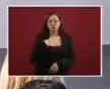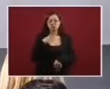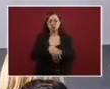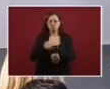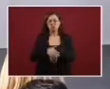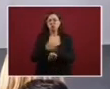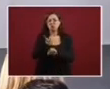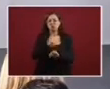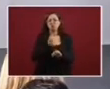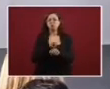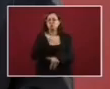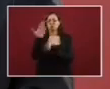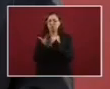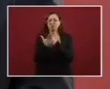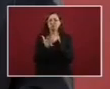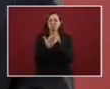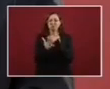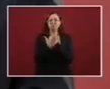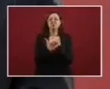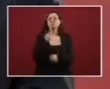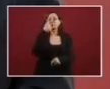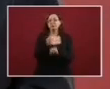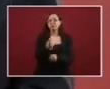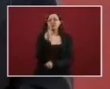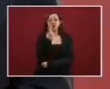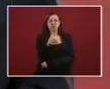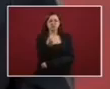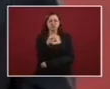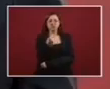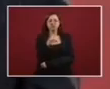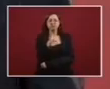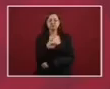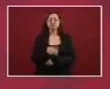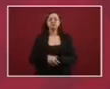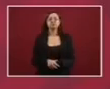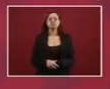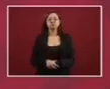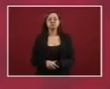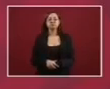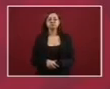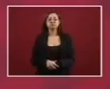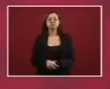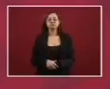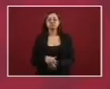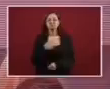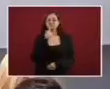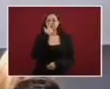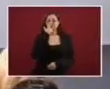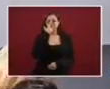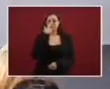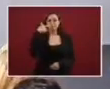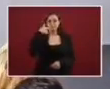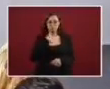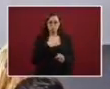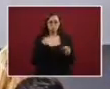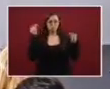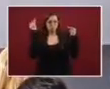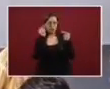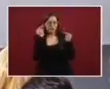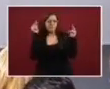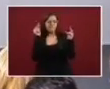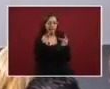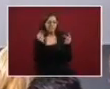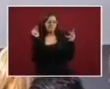primero de diciembre porque voy a puntualizar